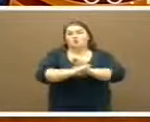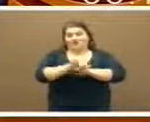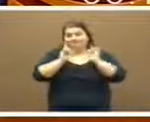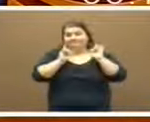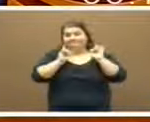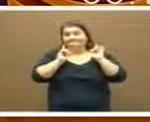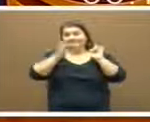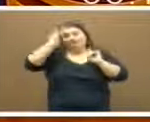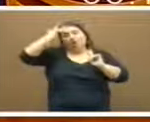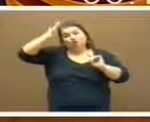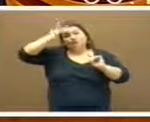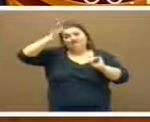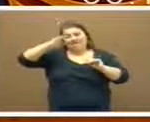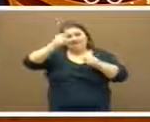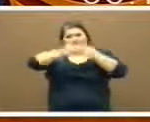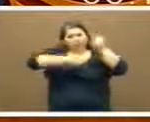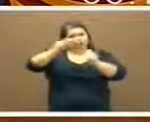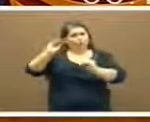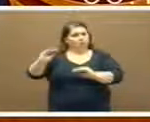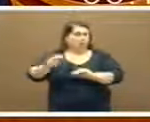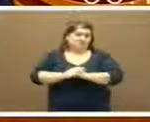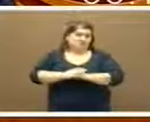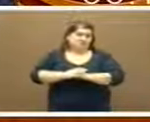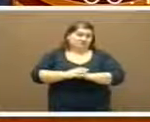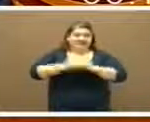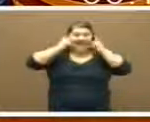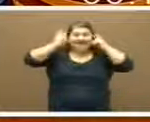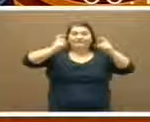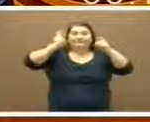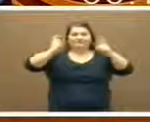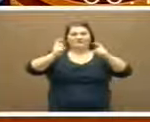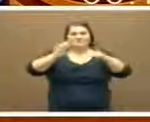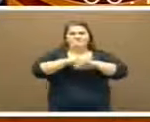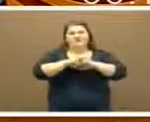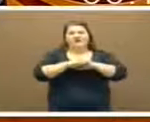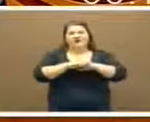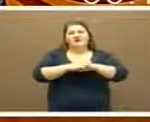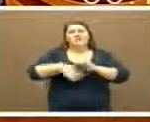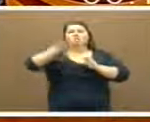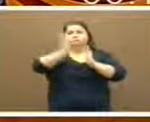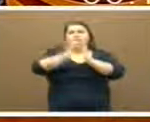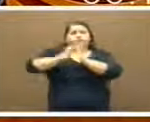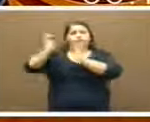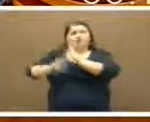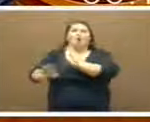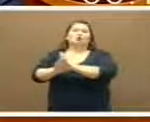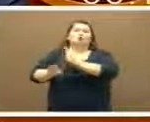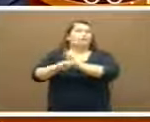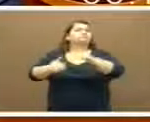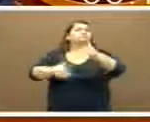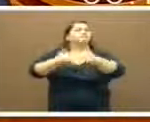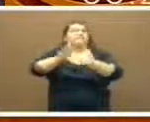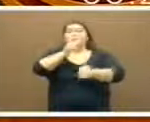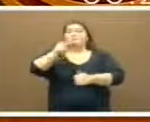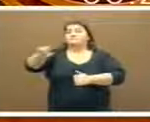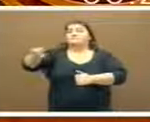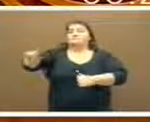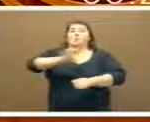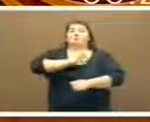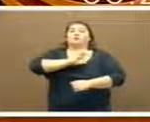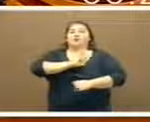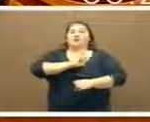es la filosofía de estos presupuestos. Un gran esfuerzo por mantener los recortes que iniciaron